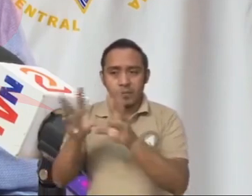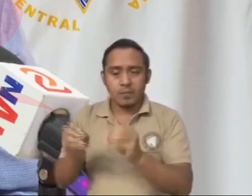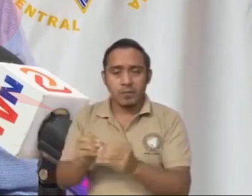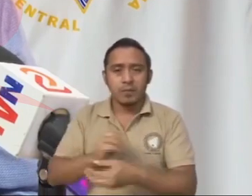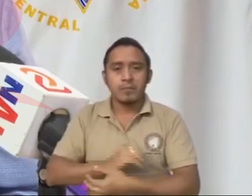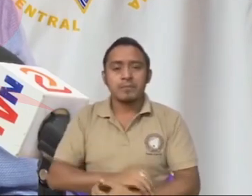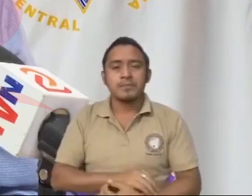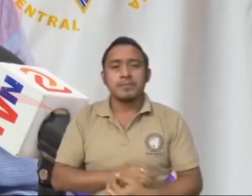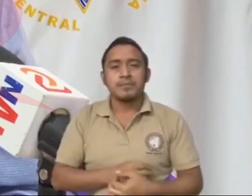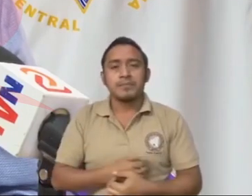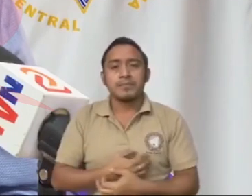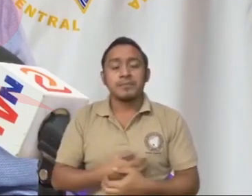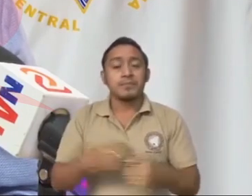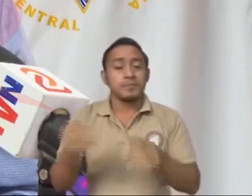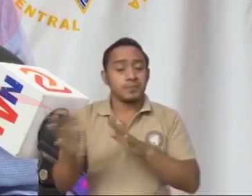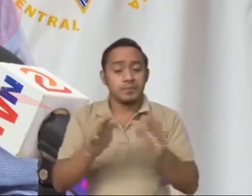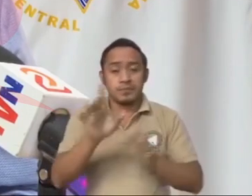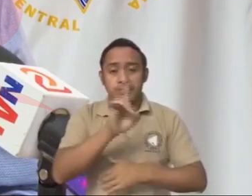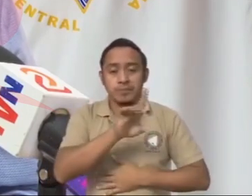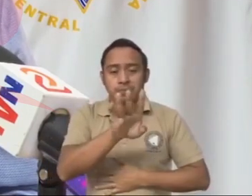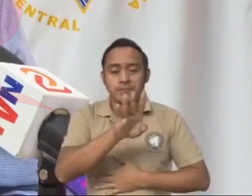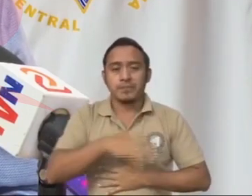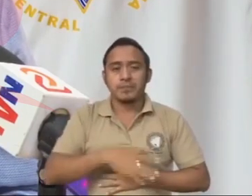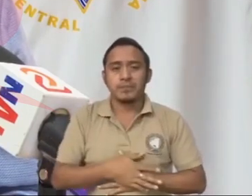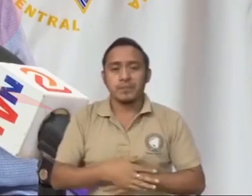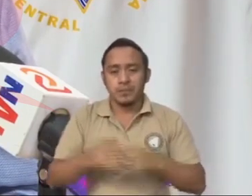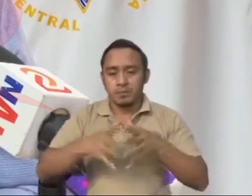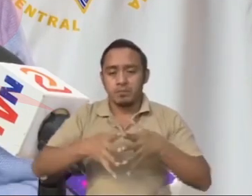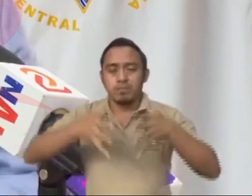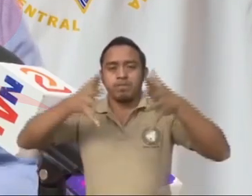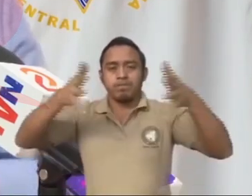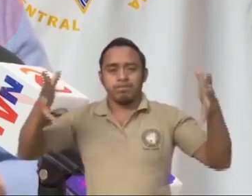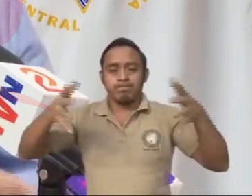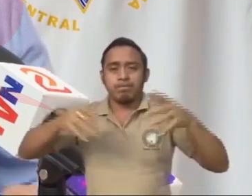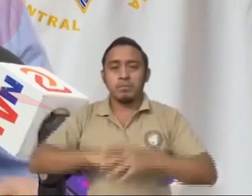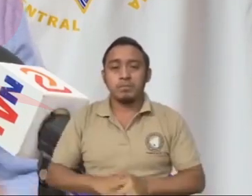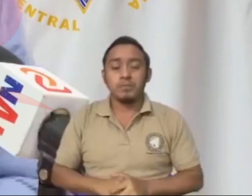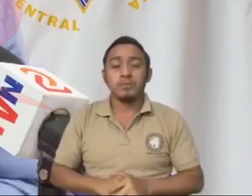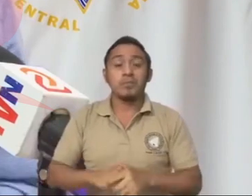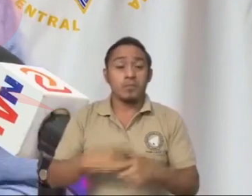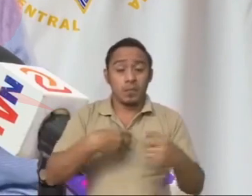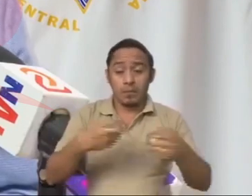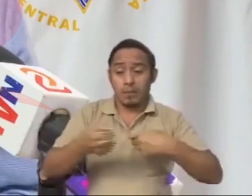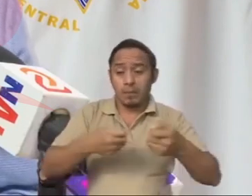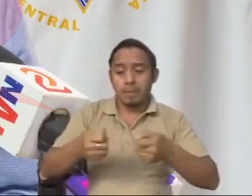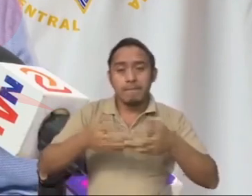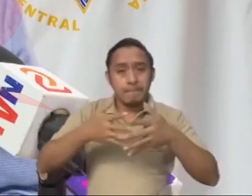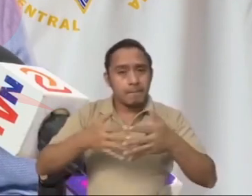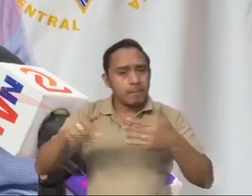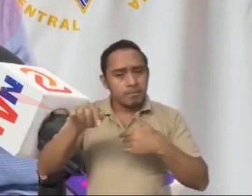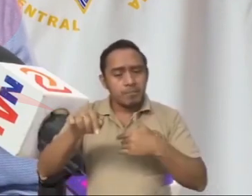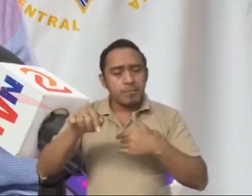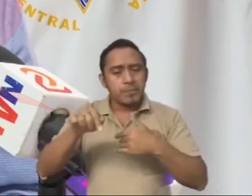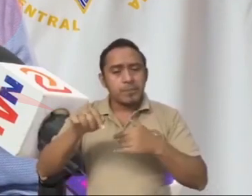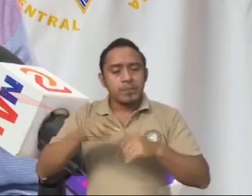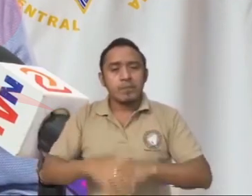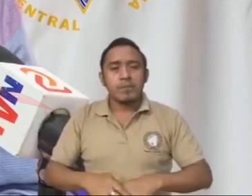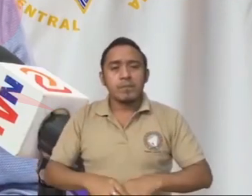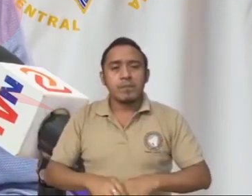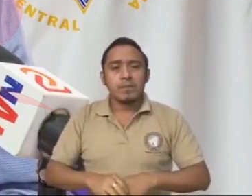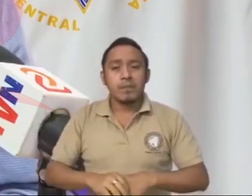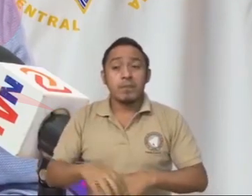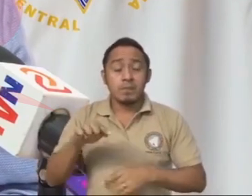exportados y 14 en volumen. Es decir, el sector exportador sigue siendo